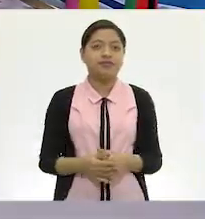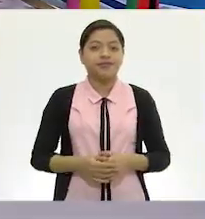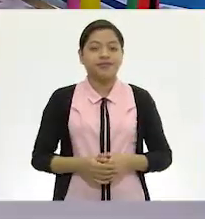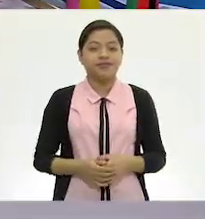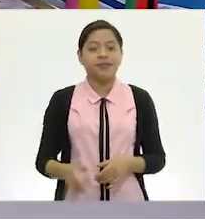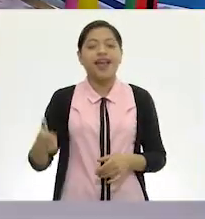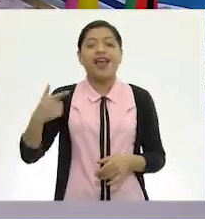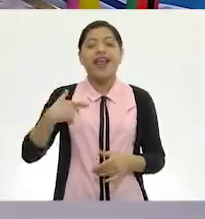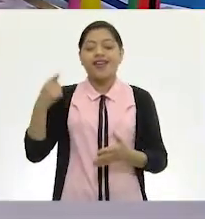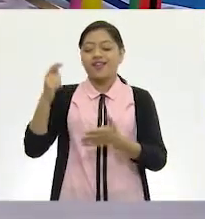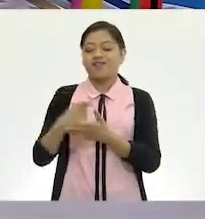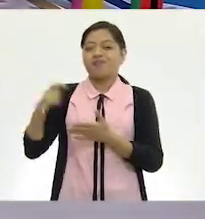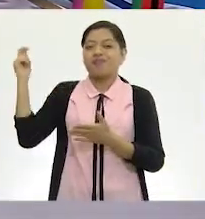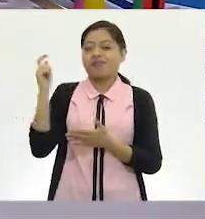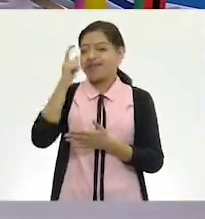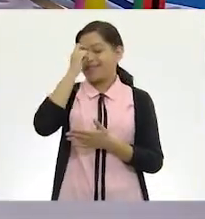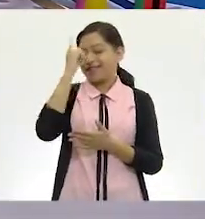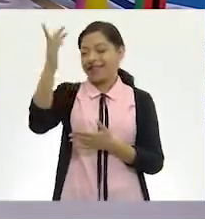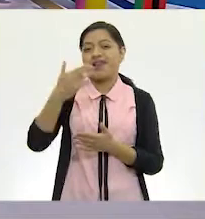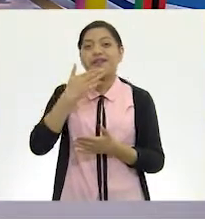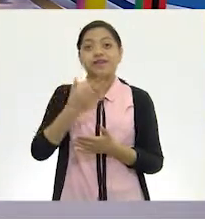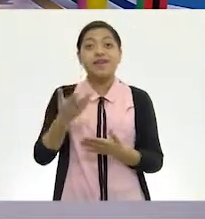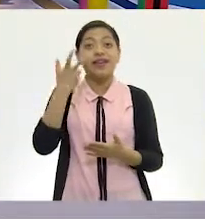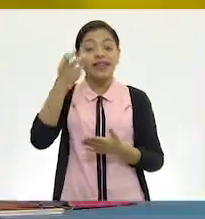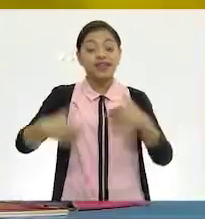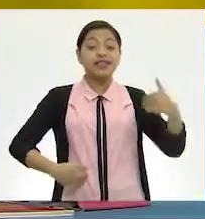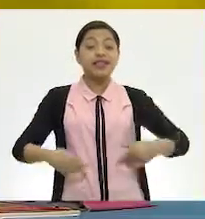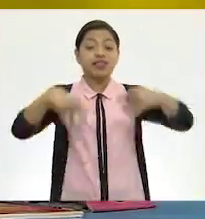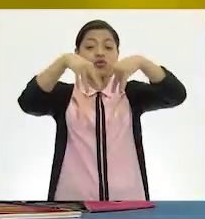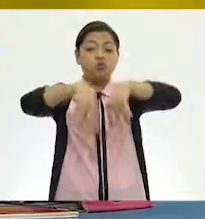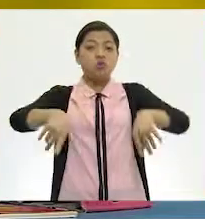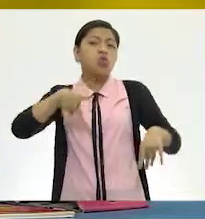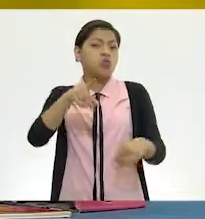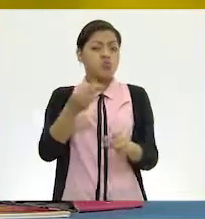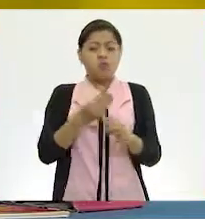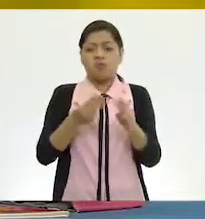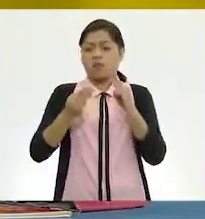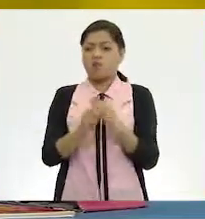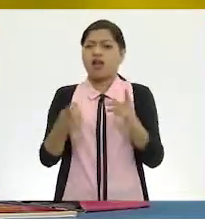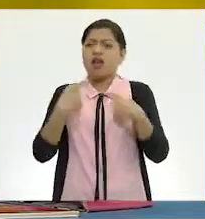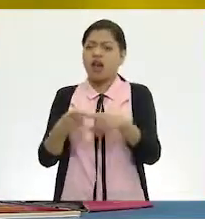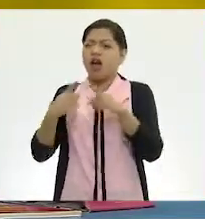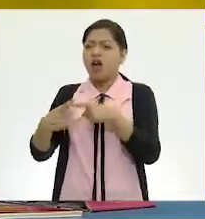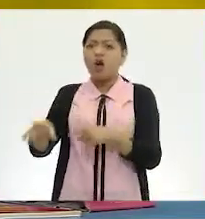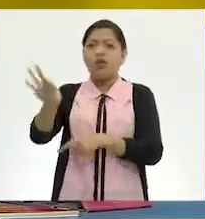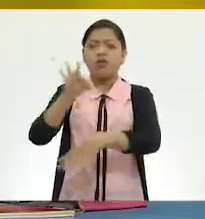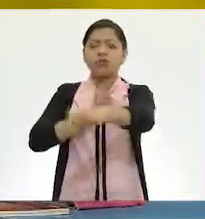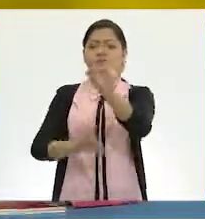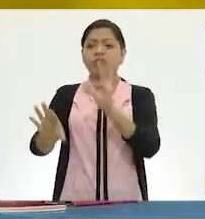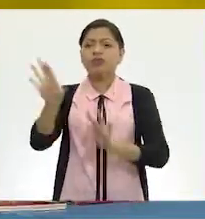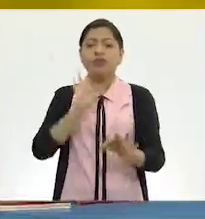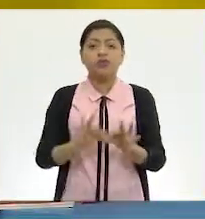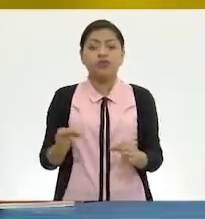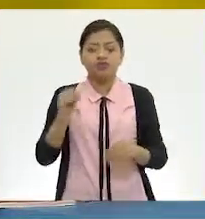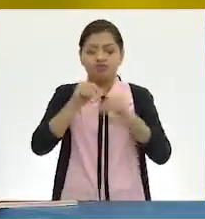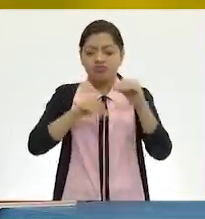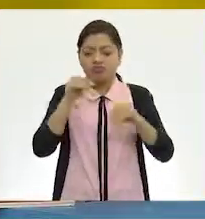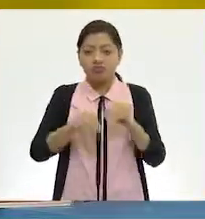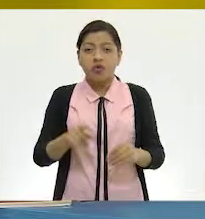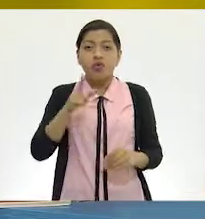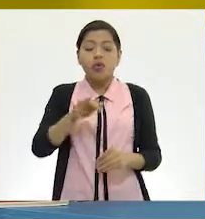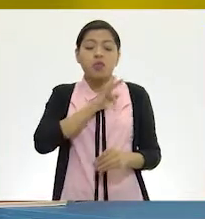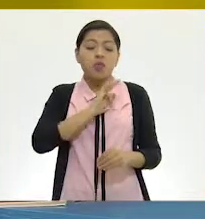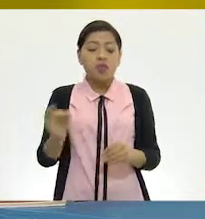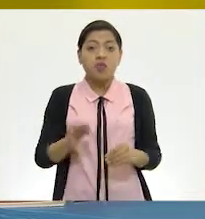Otro punto para mí. Sí, y el teatro de títeres lo podemos hacer con muchos materiales. Uh-huh. Sí, también prácticamente no hay límites porque los podemos hacer